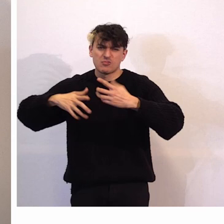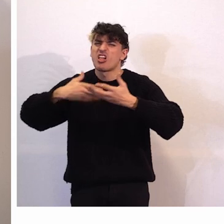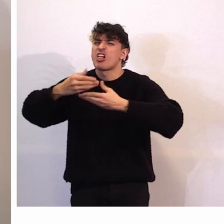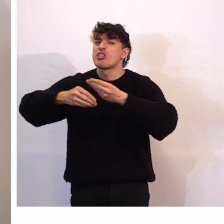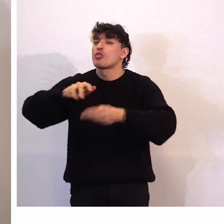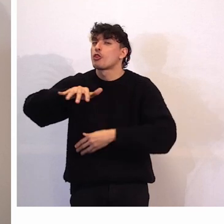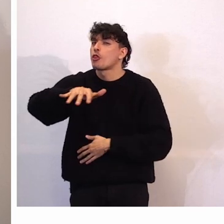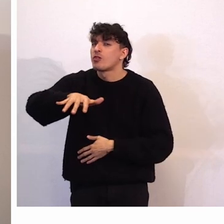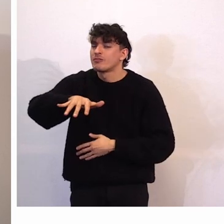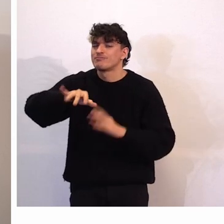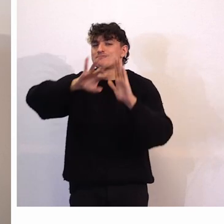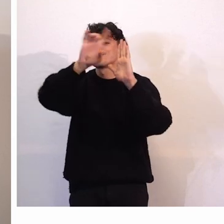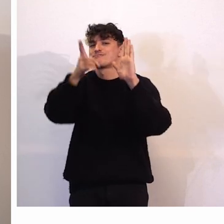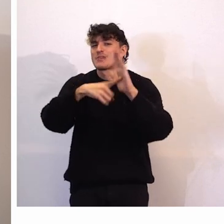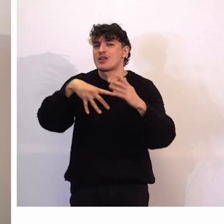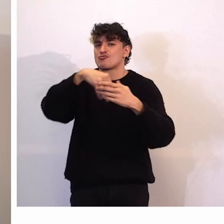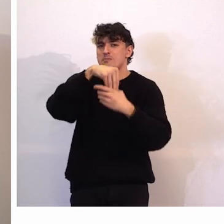Plena Inclusión Madrid.